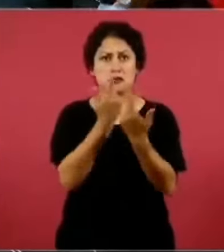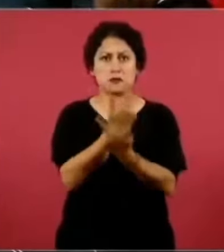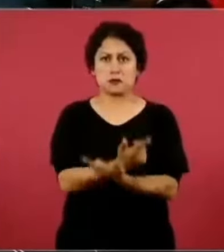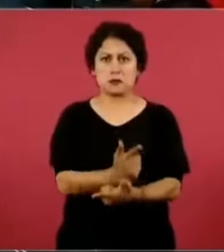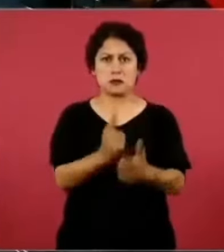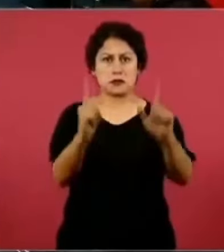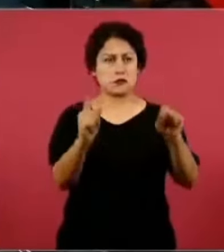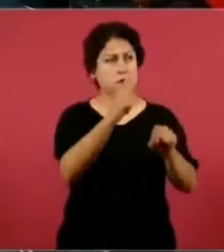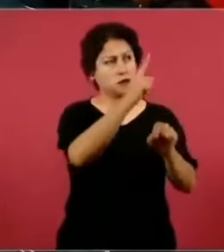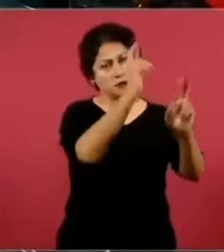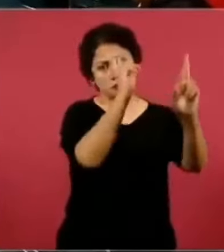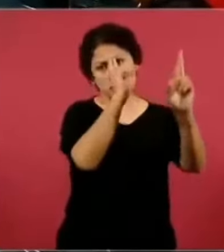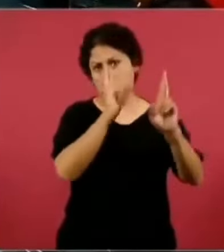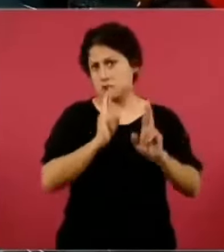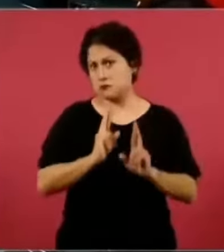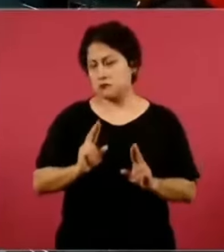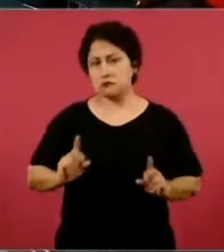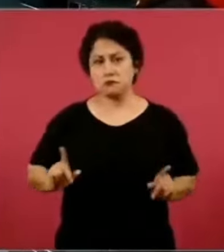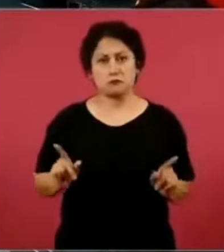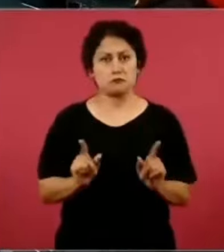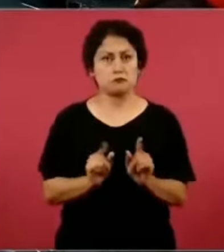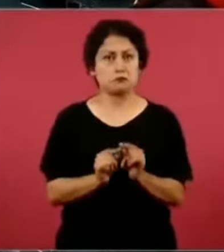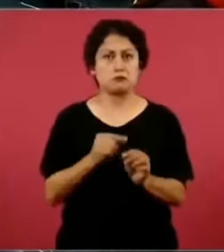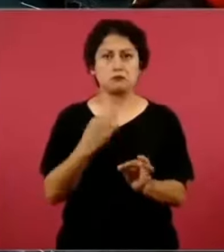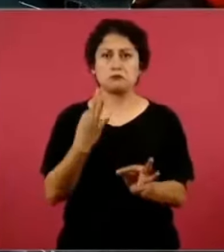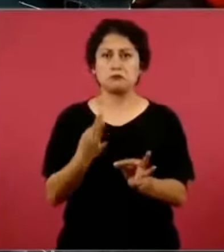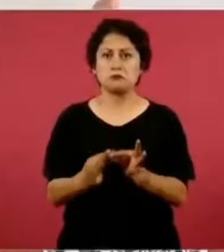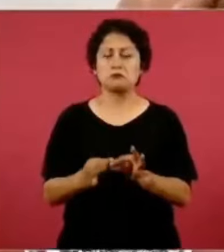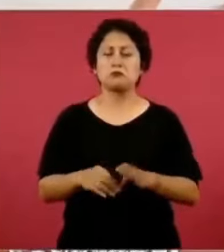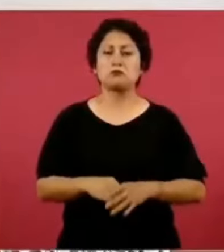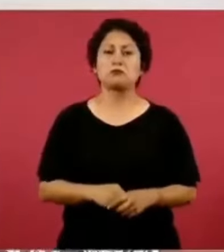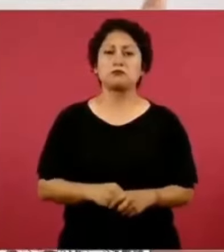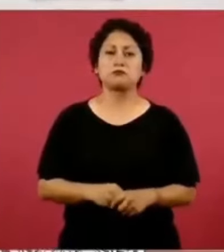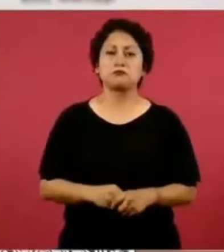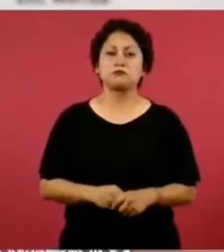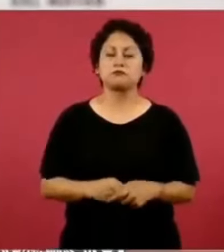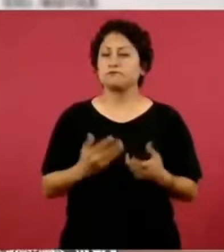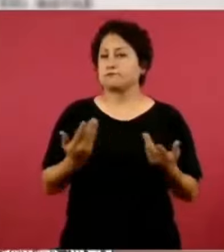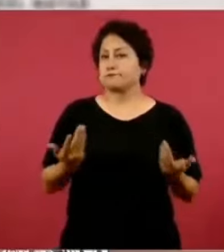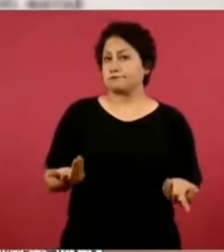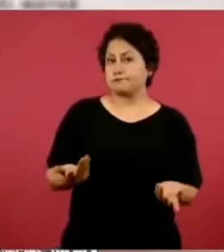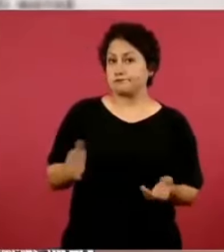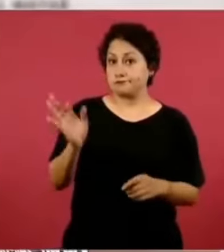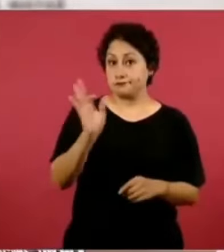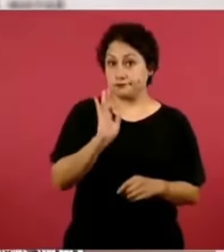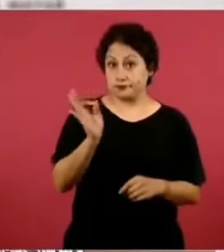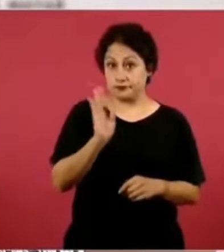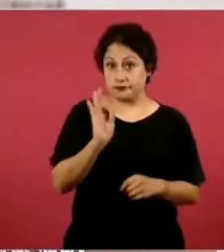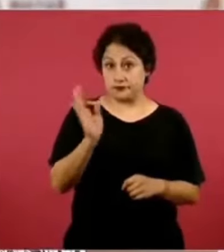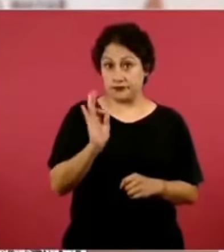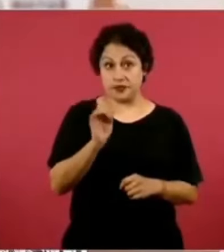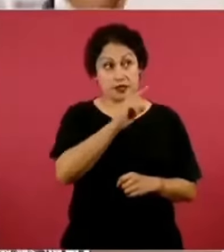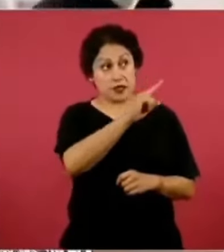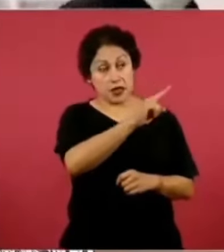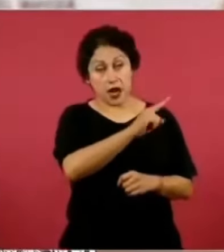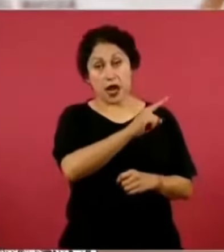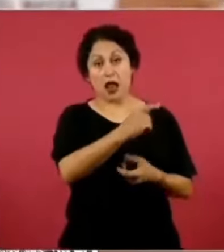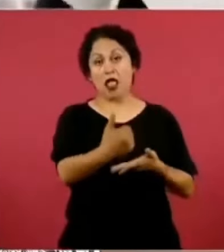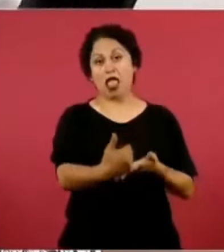Sí, pero mientras no haya eso y sigan